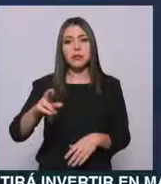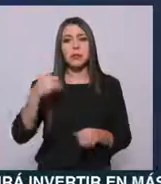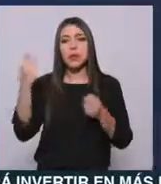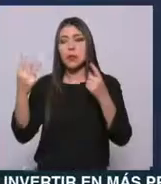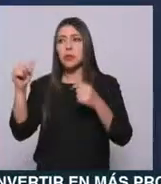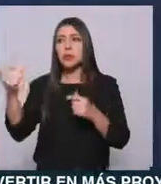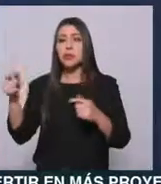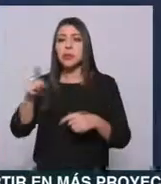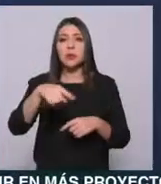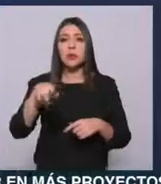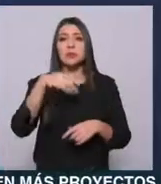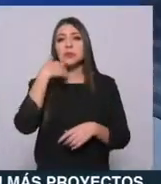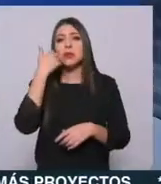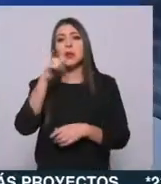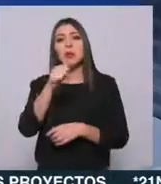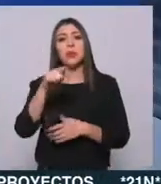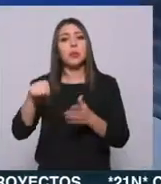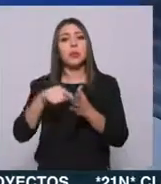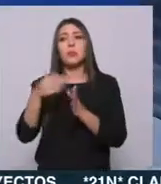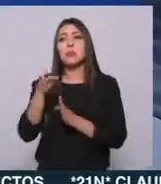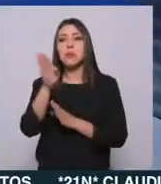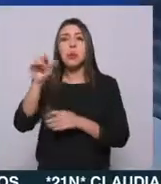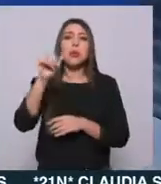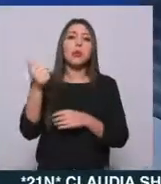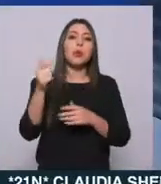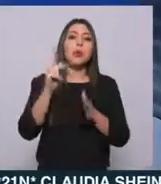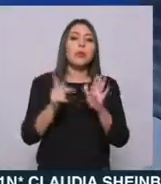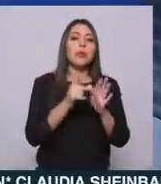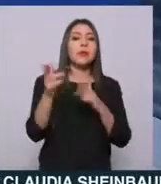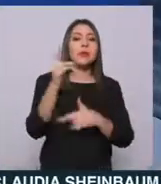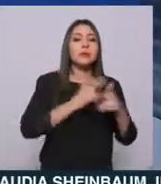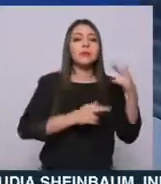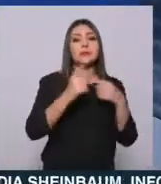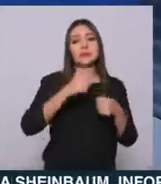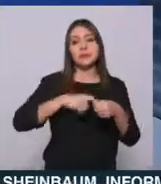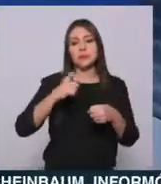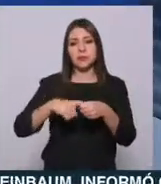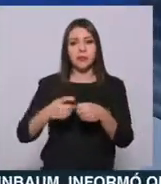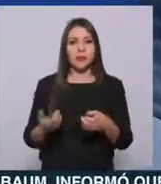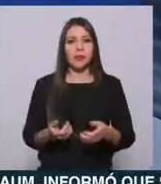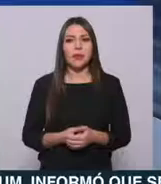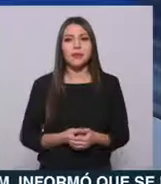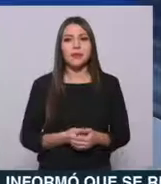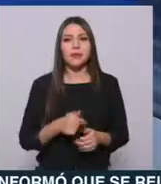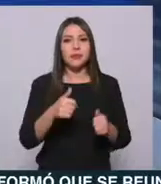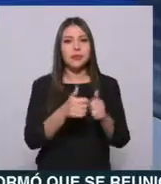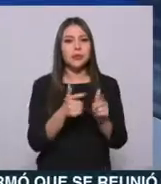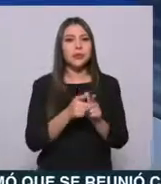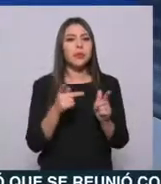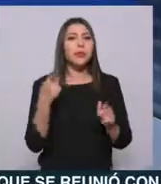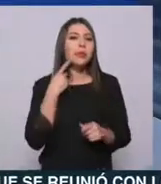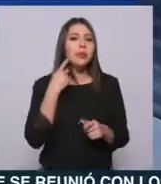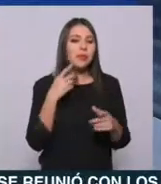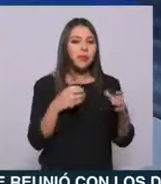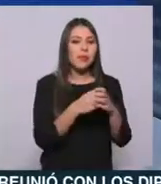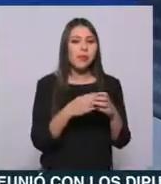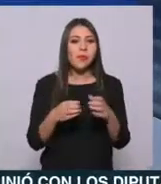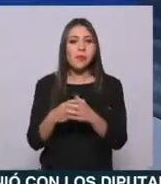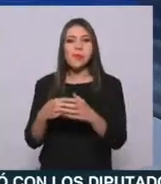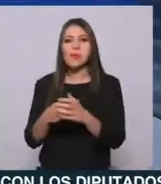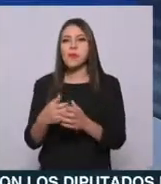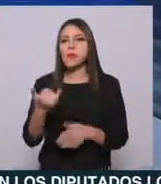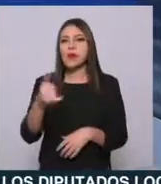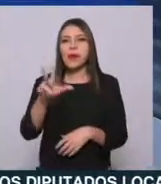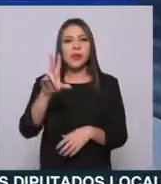han regresado en ese sentido, que es lo que creo que el sistema de partidos ya no es el mismo. El sistema de partidos ya